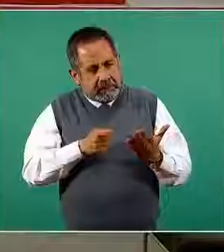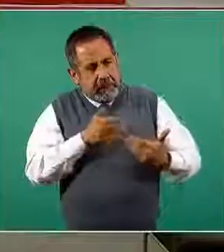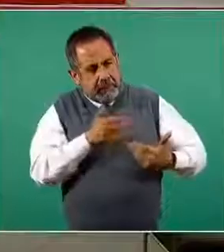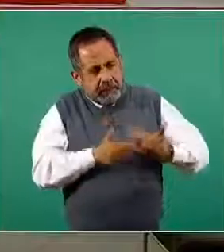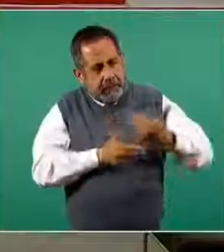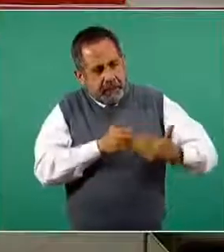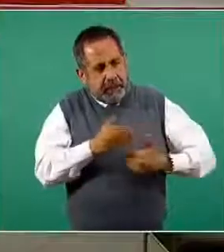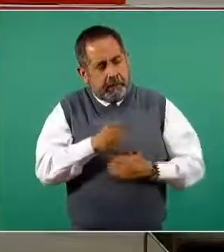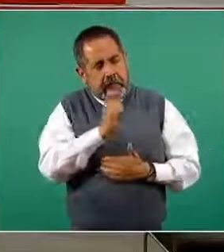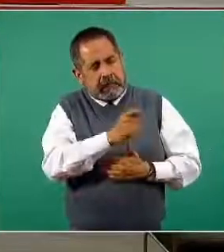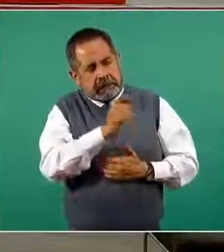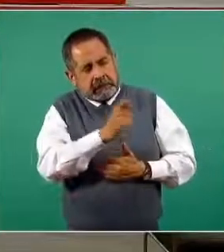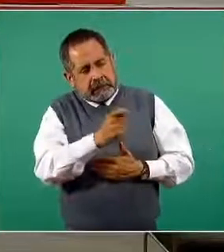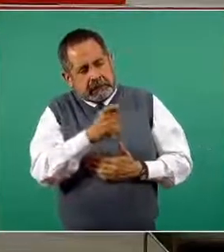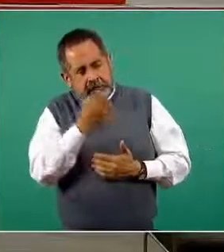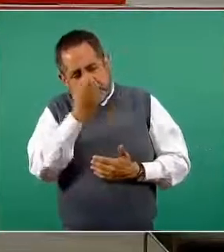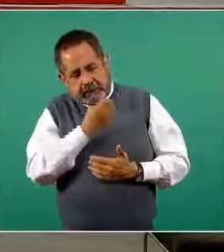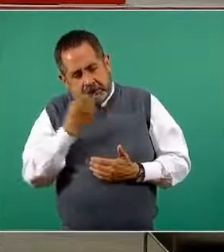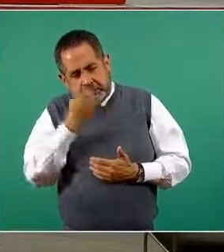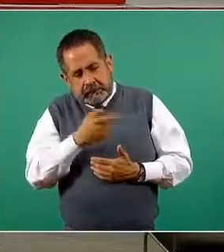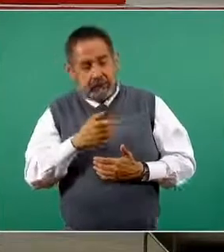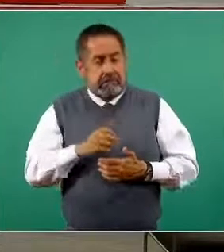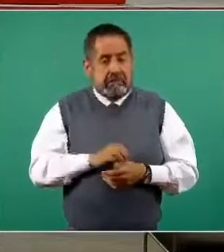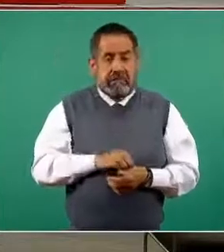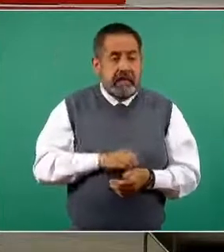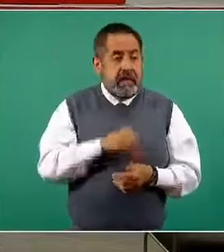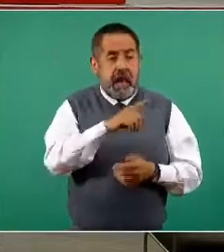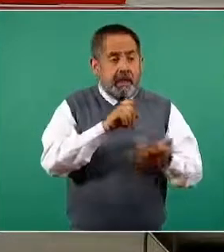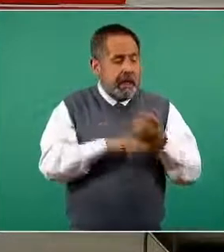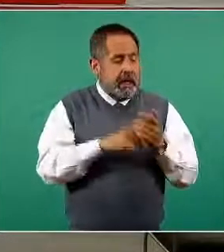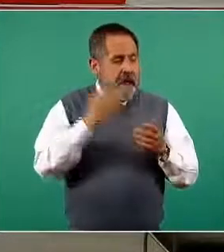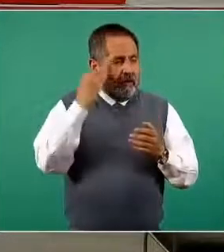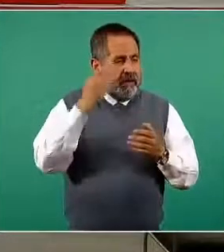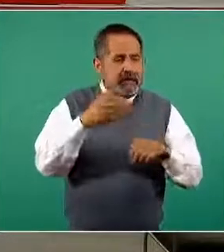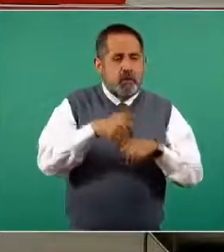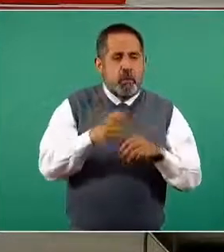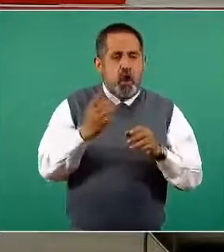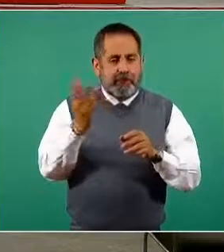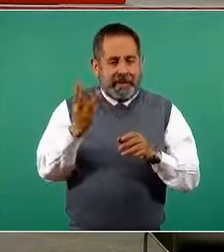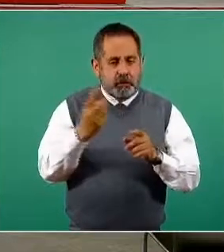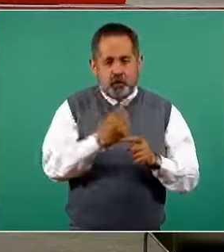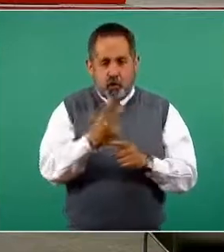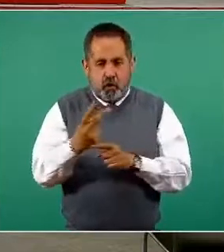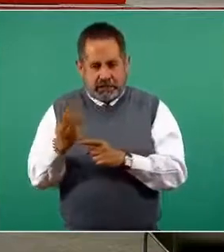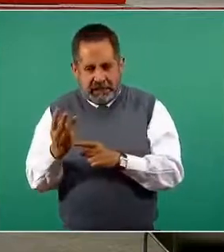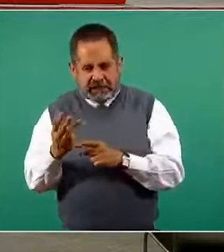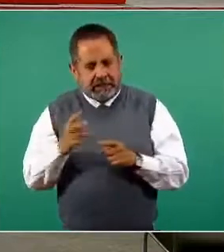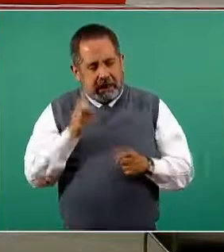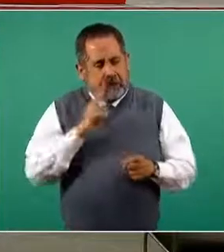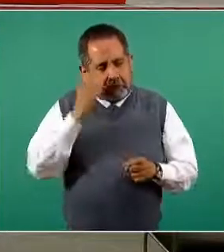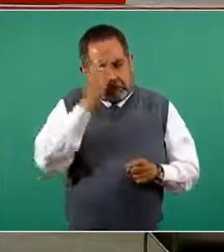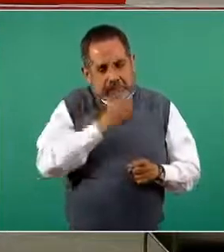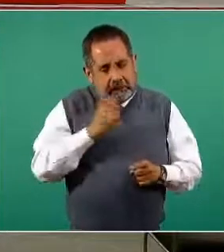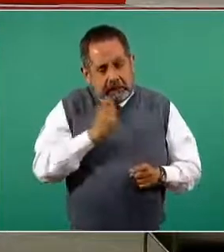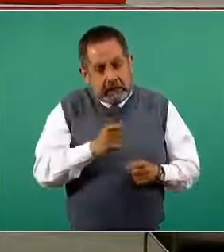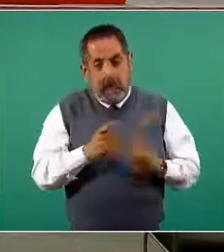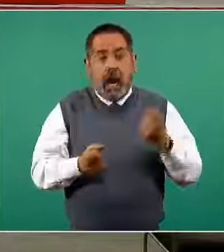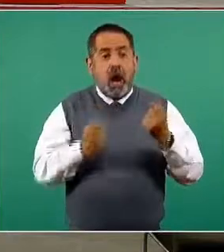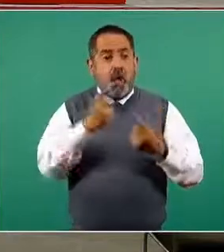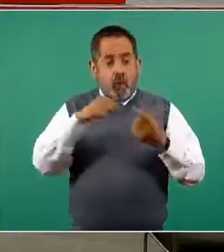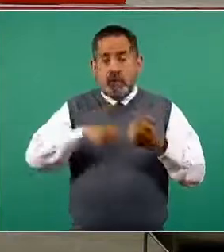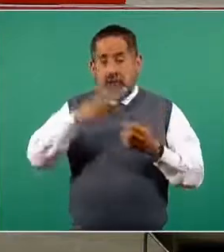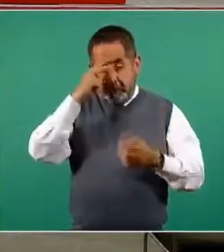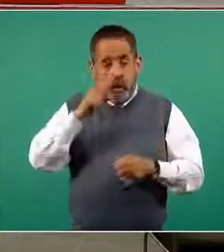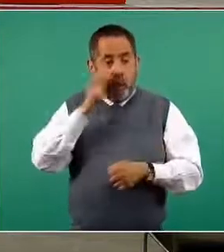pasos del desarrollo, incluyendo los ensayos clínicos fase 3. Una parte de ellos se condujeron en